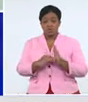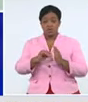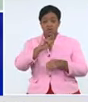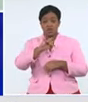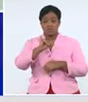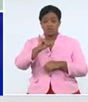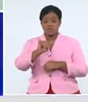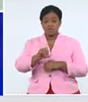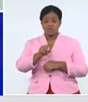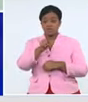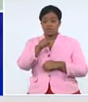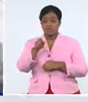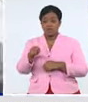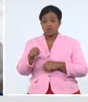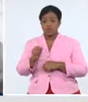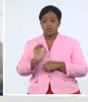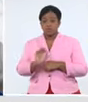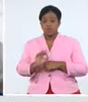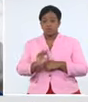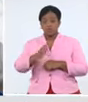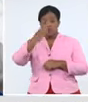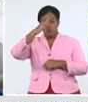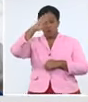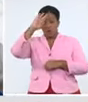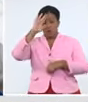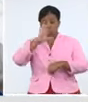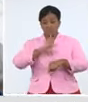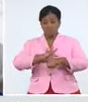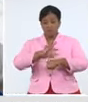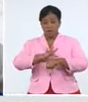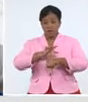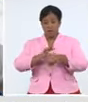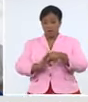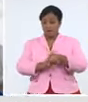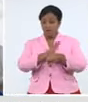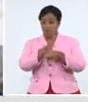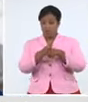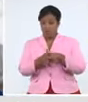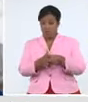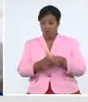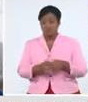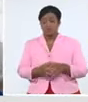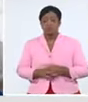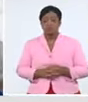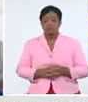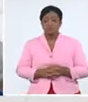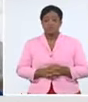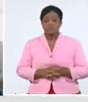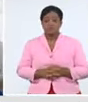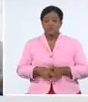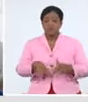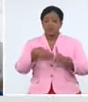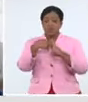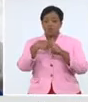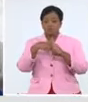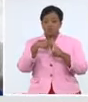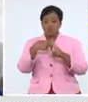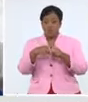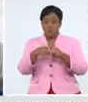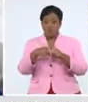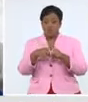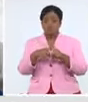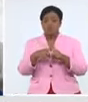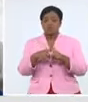946.960 pacientes que tenemos en Cuba con la enfermedad de COVID-19 diagnosticados, que